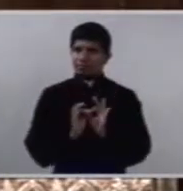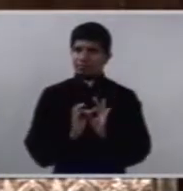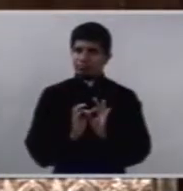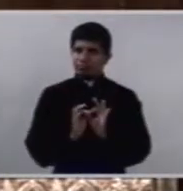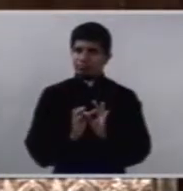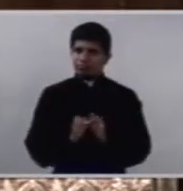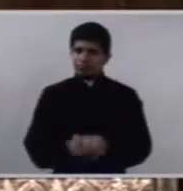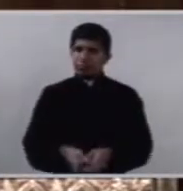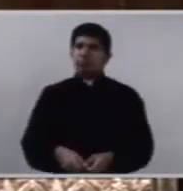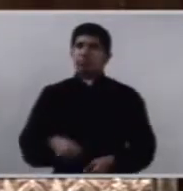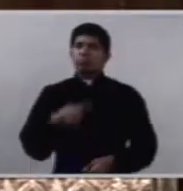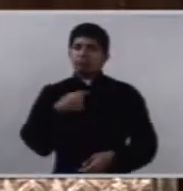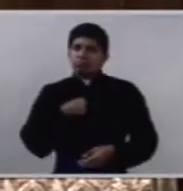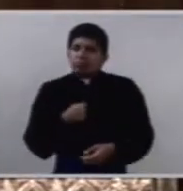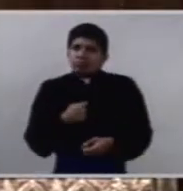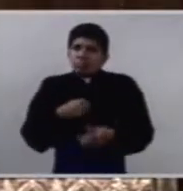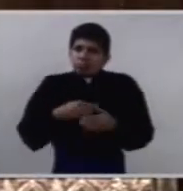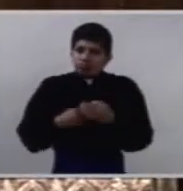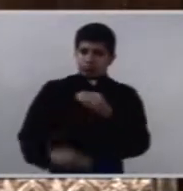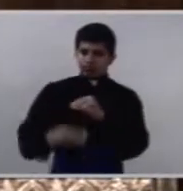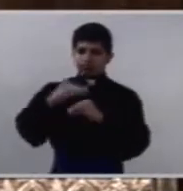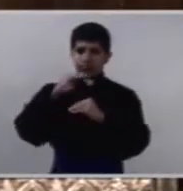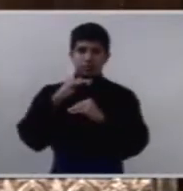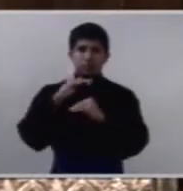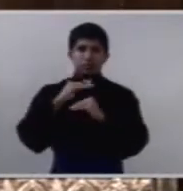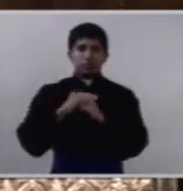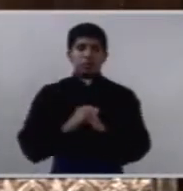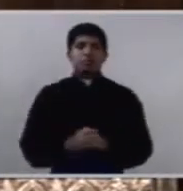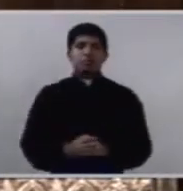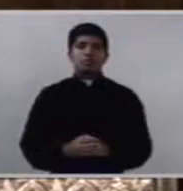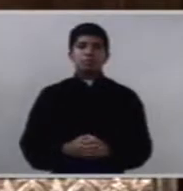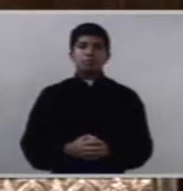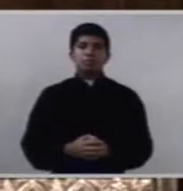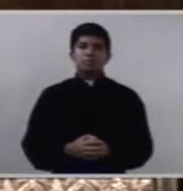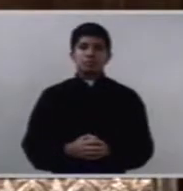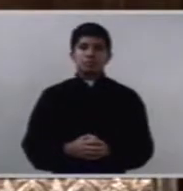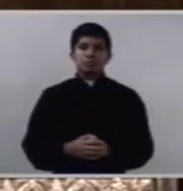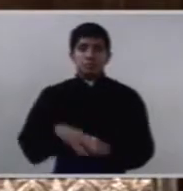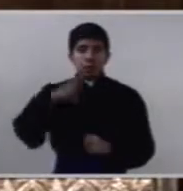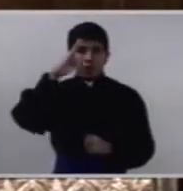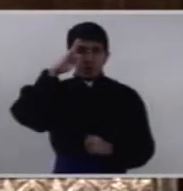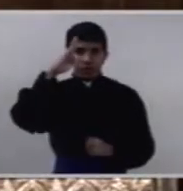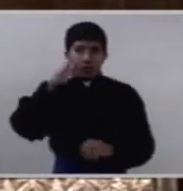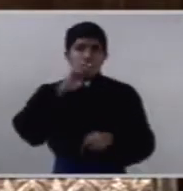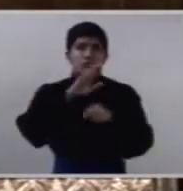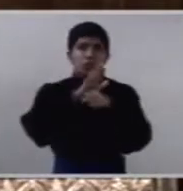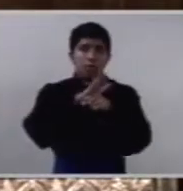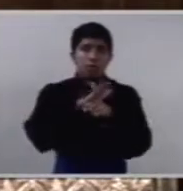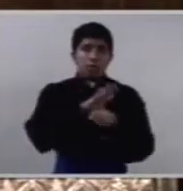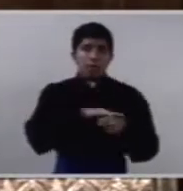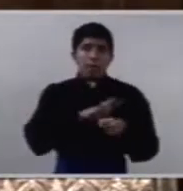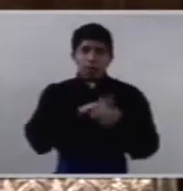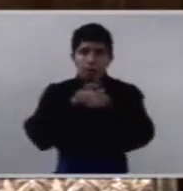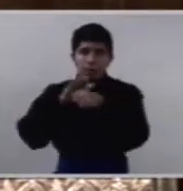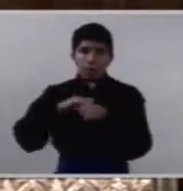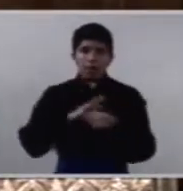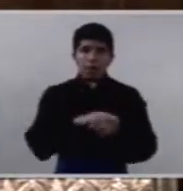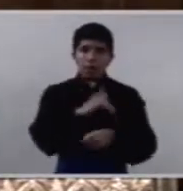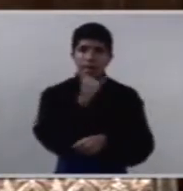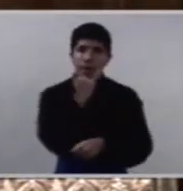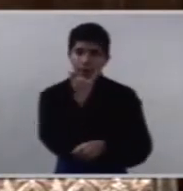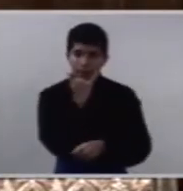obliga a superar. Es decir, el Señor nos llama a